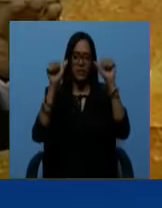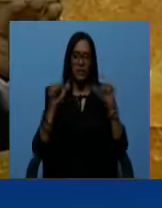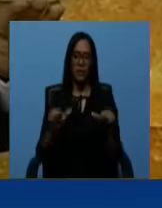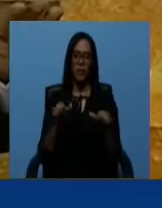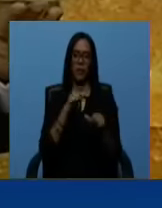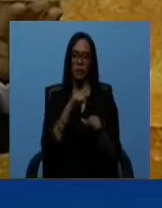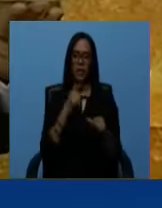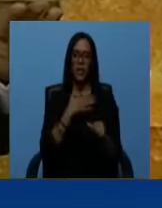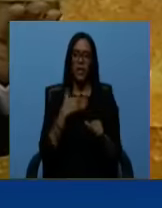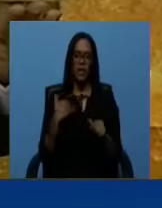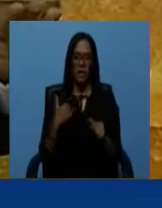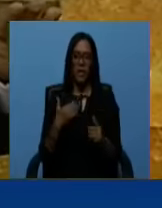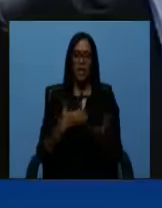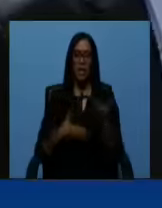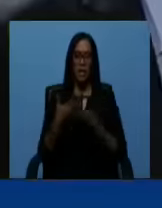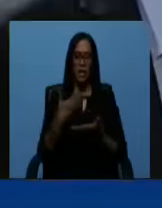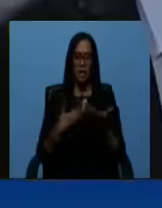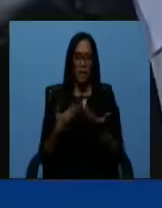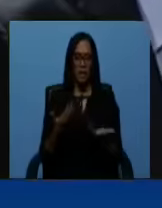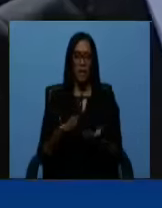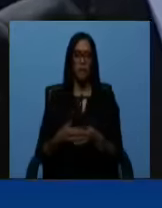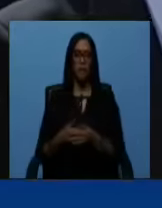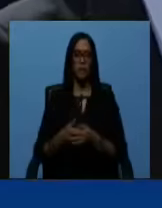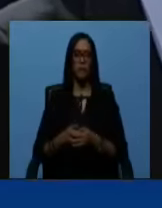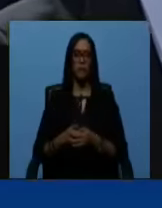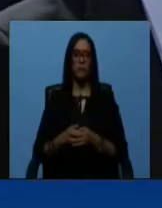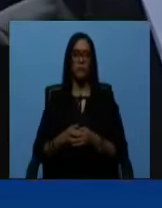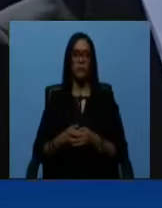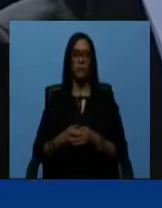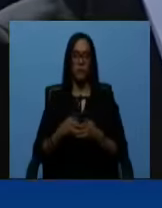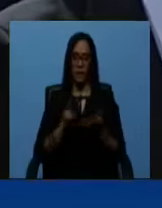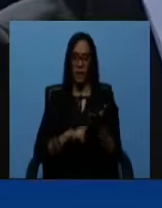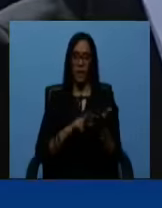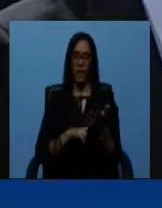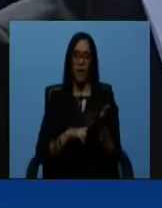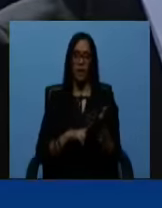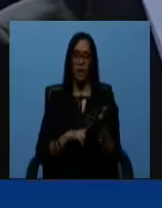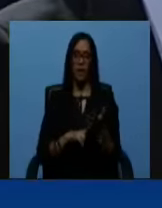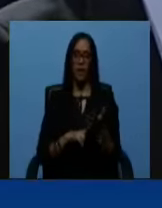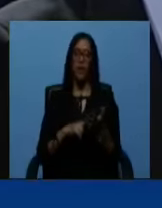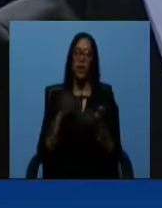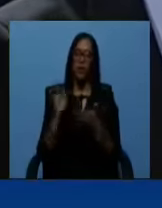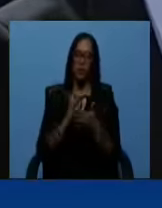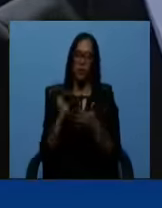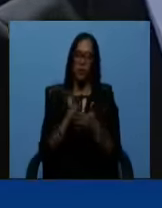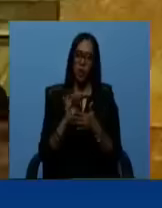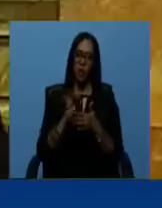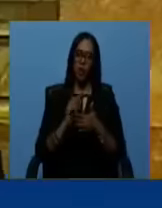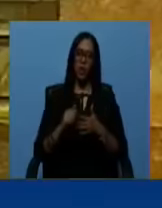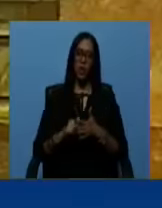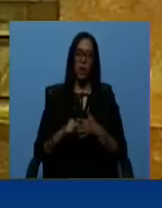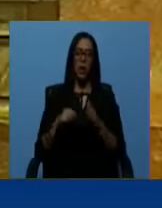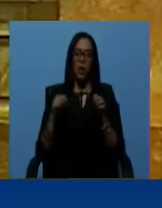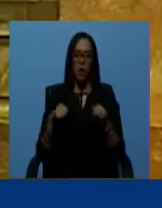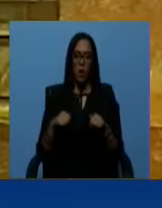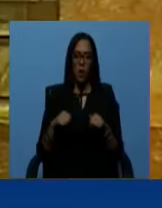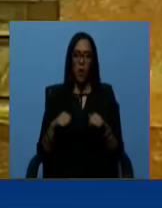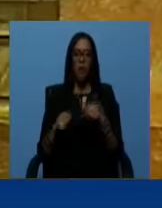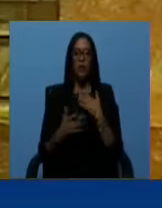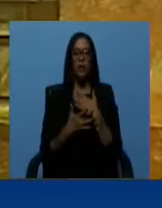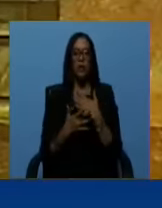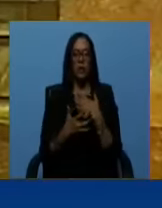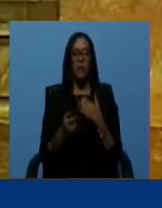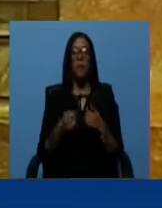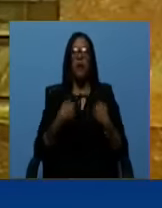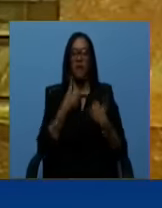ustedes quieren de garantías, ¿no? ¿Verdad? Bueno, que funcione. Hoy por hoy con la tecnología es más